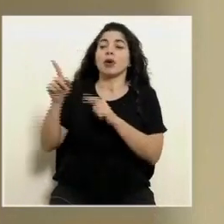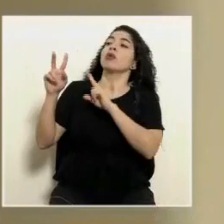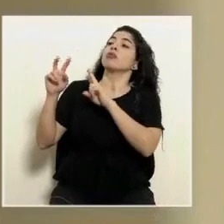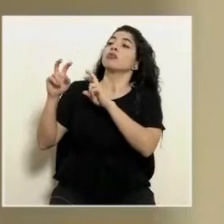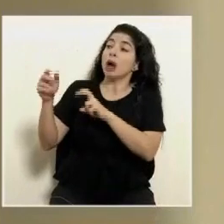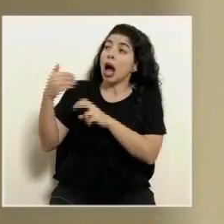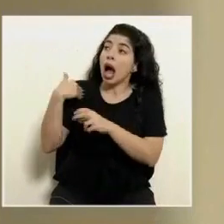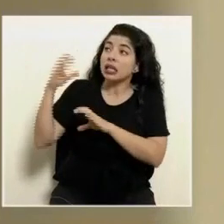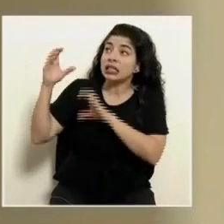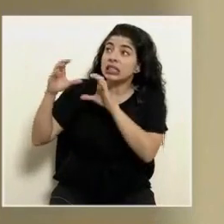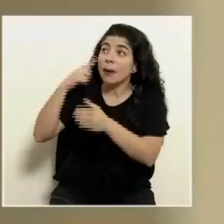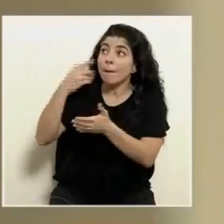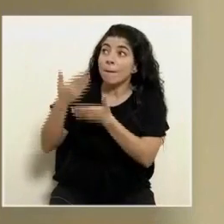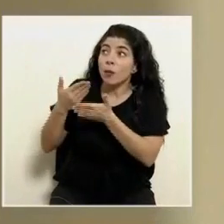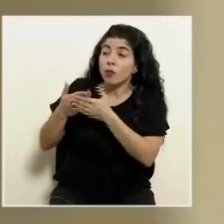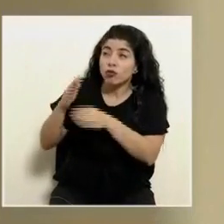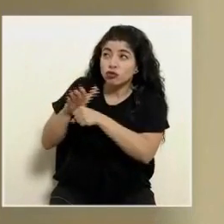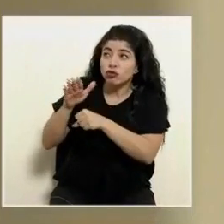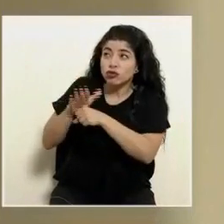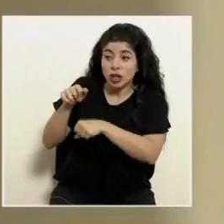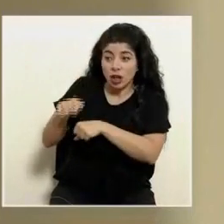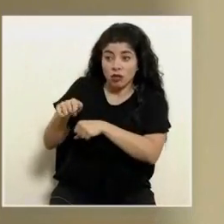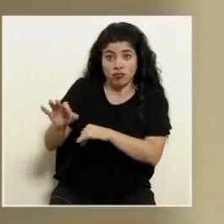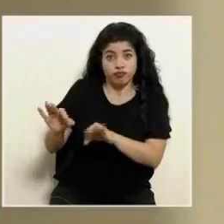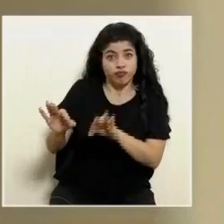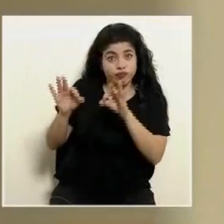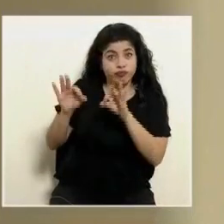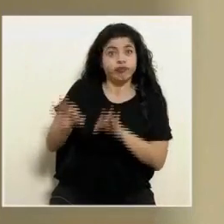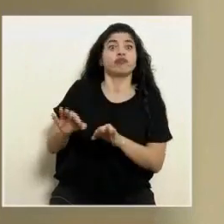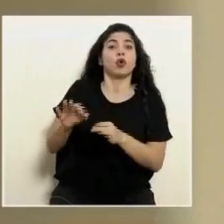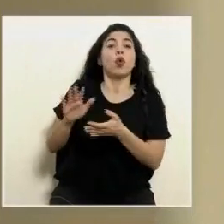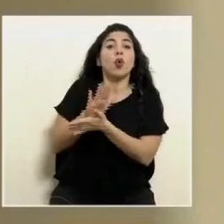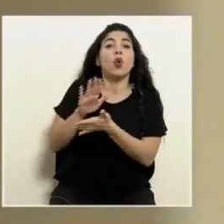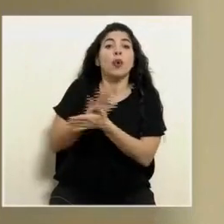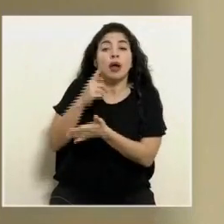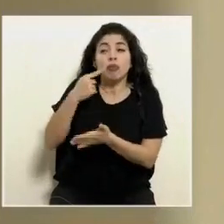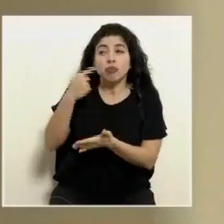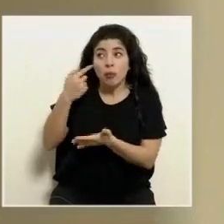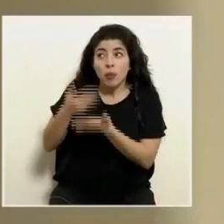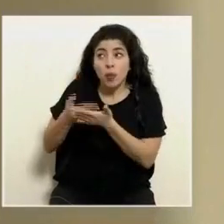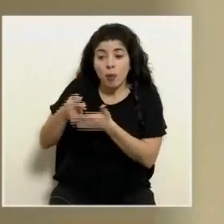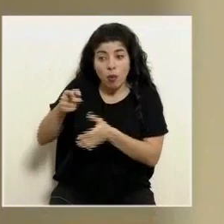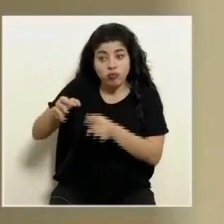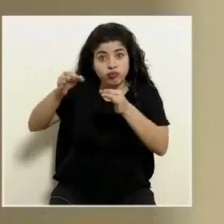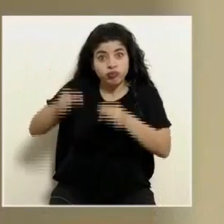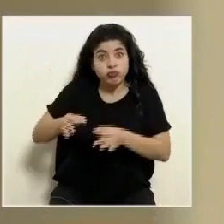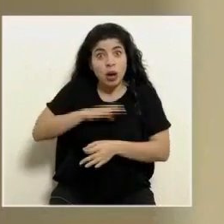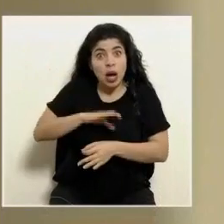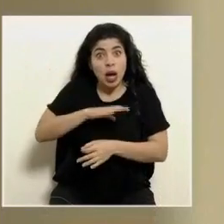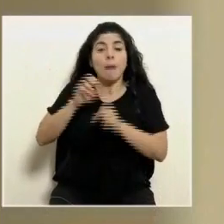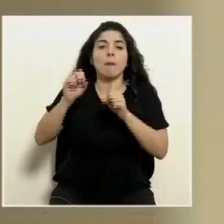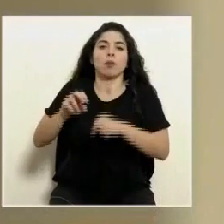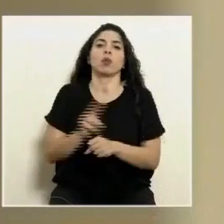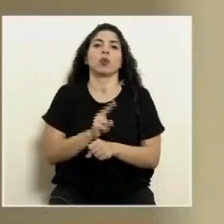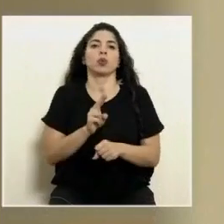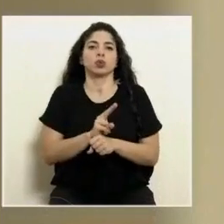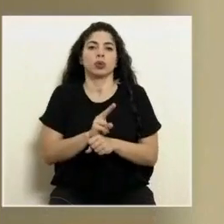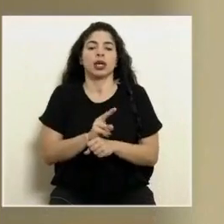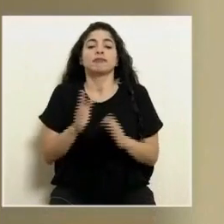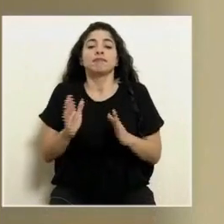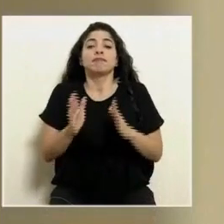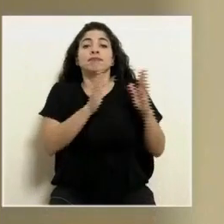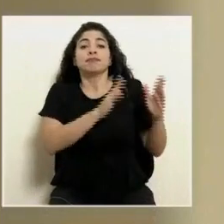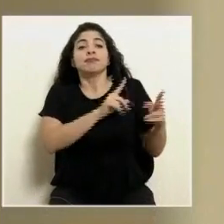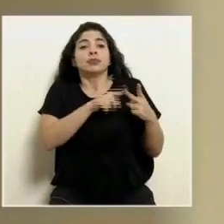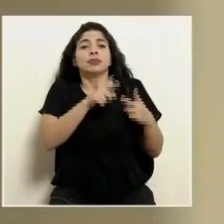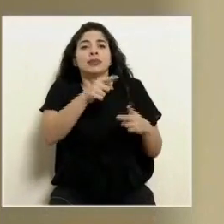tenga un respaldo científico suficiente dentro de su documentación para poder ser utilizada. Con respecto a lo que usted